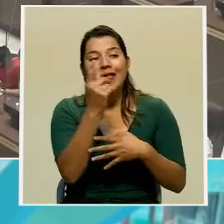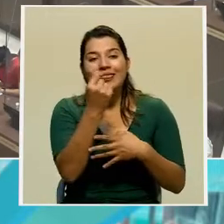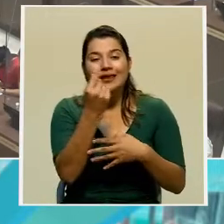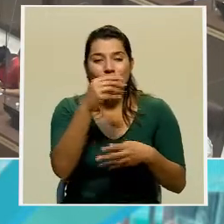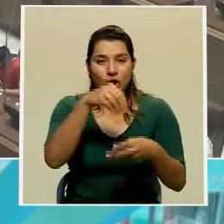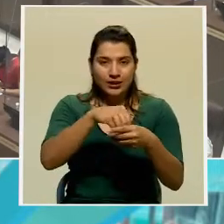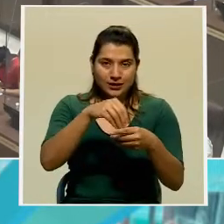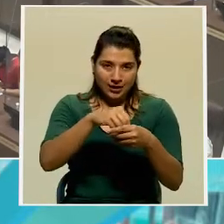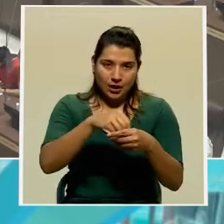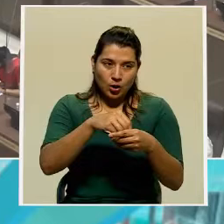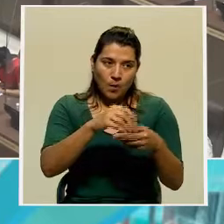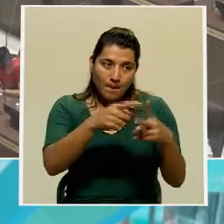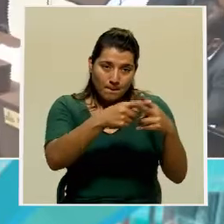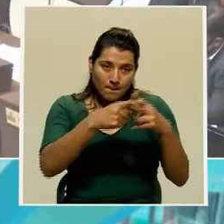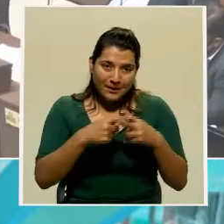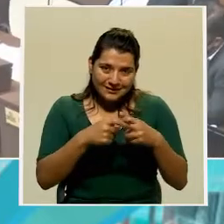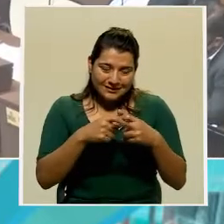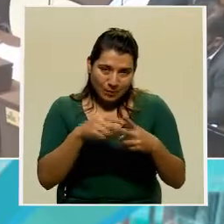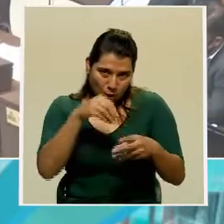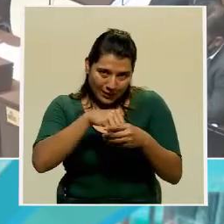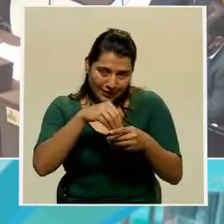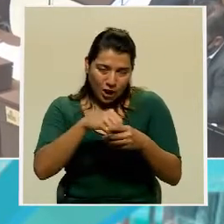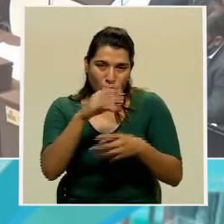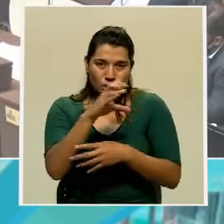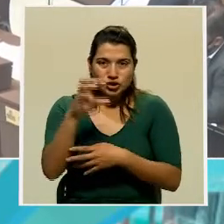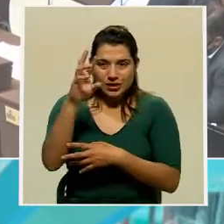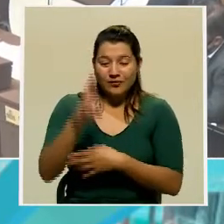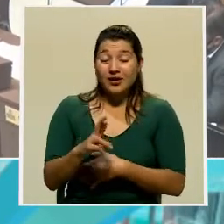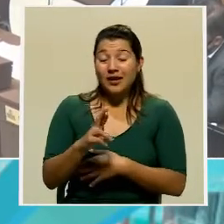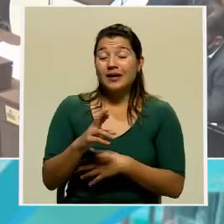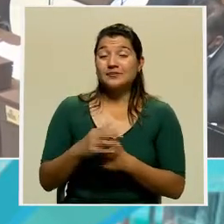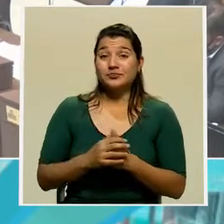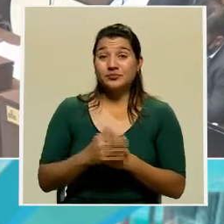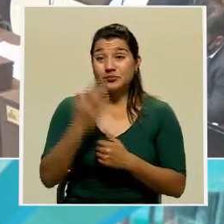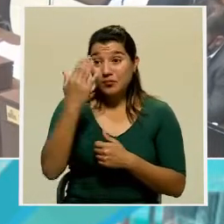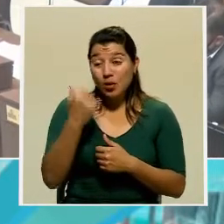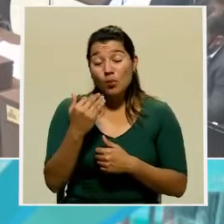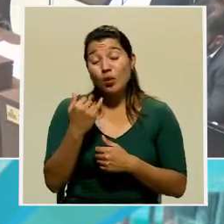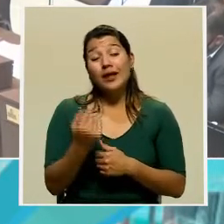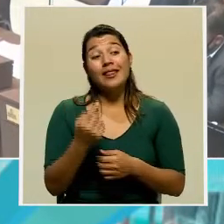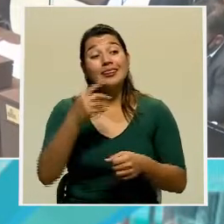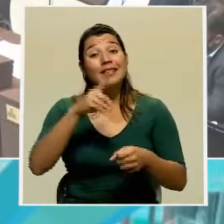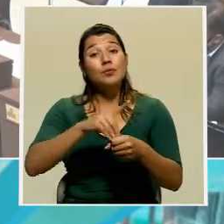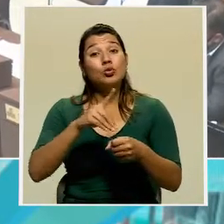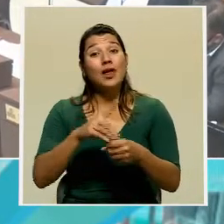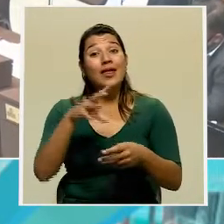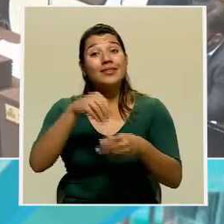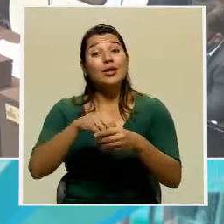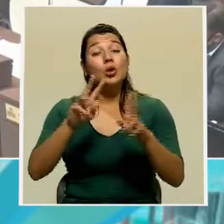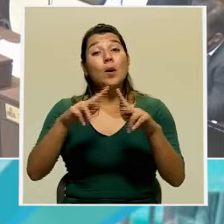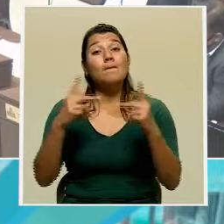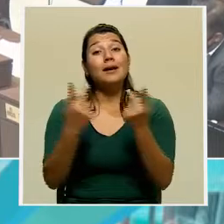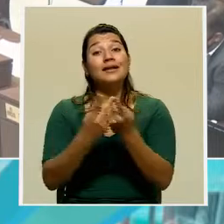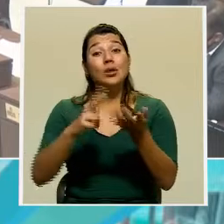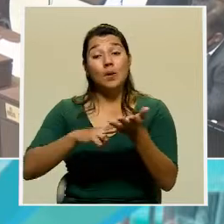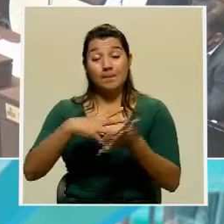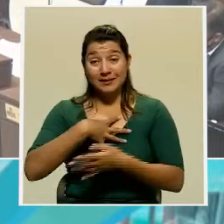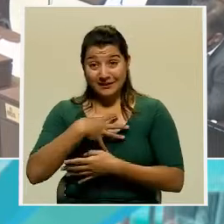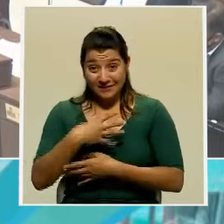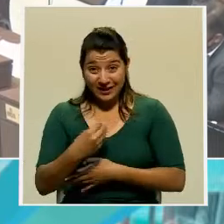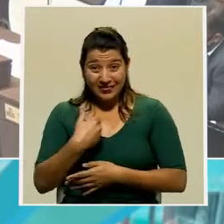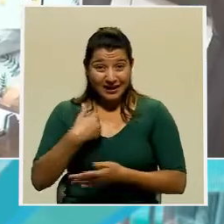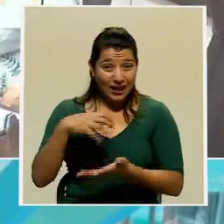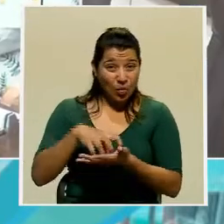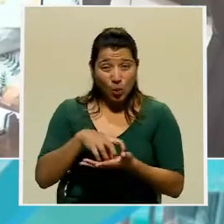que existía ese cuestionamiento, sobre todo por la diputada del Partido Unidad Social Cristiana, María Inés Solís. Sin embargo, pues otros legisladores también